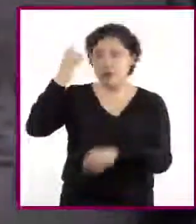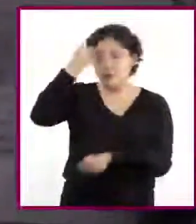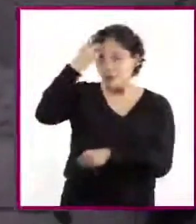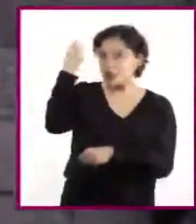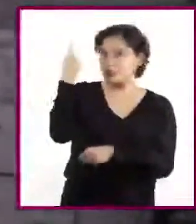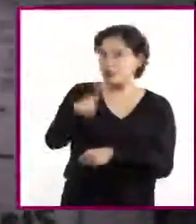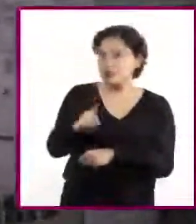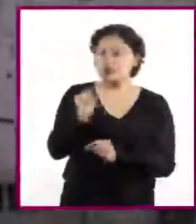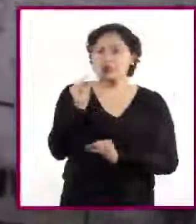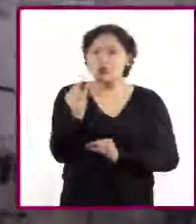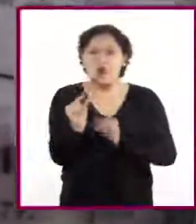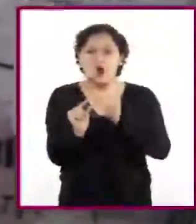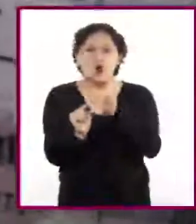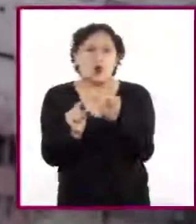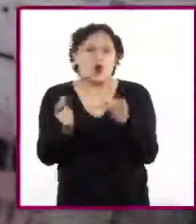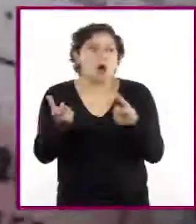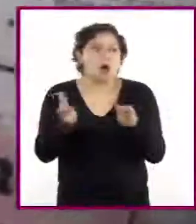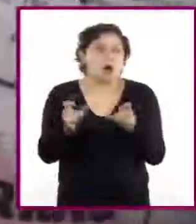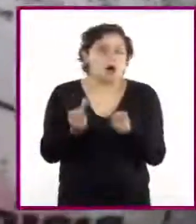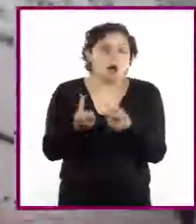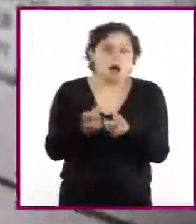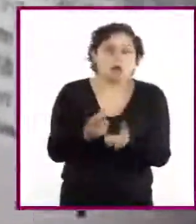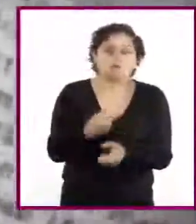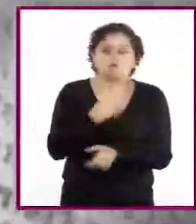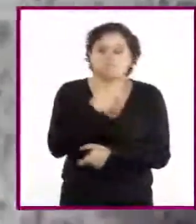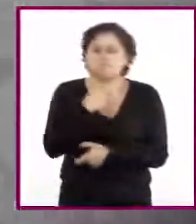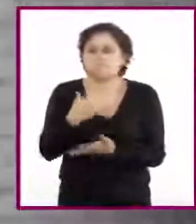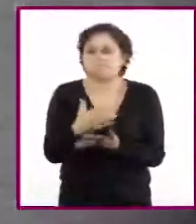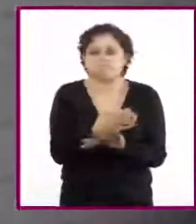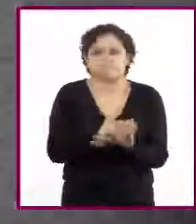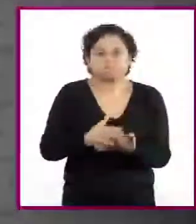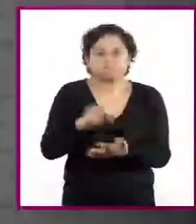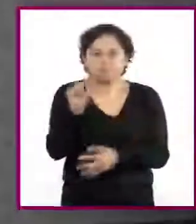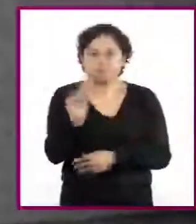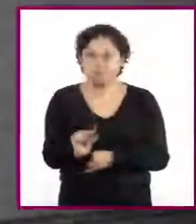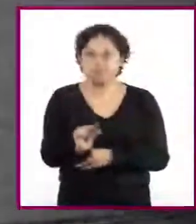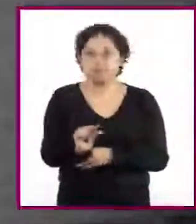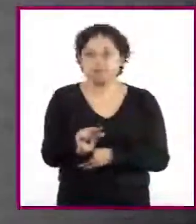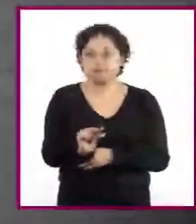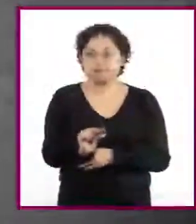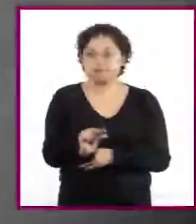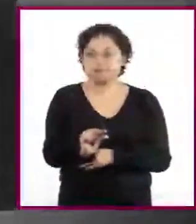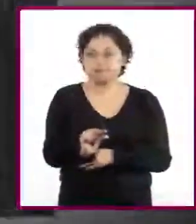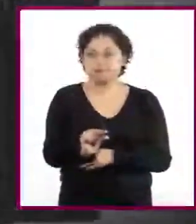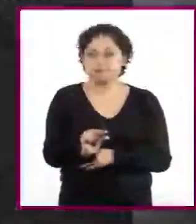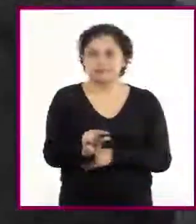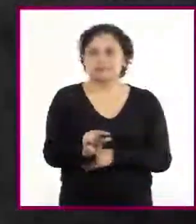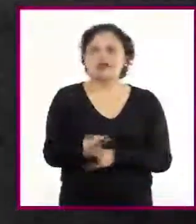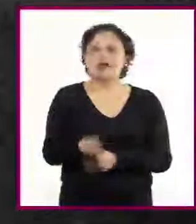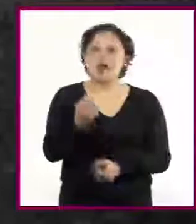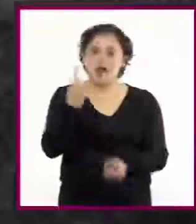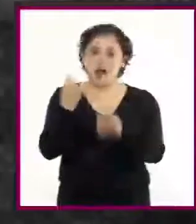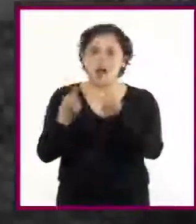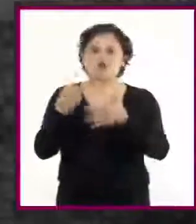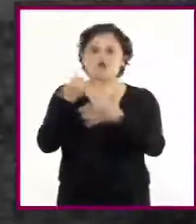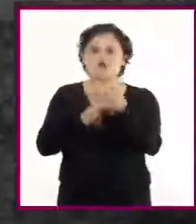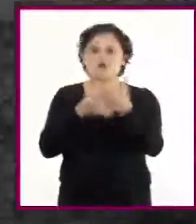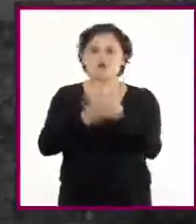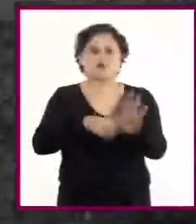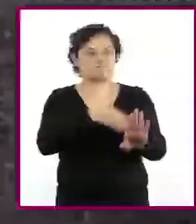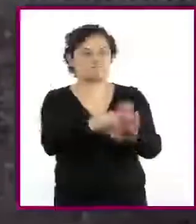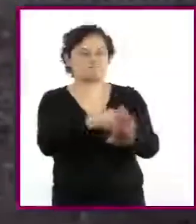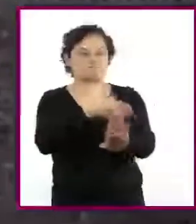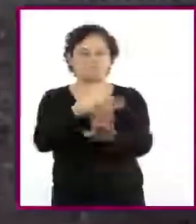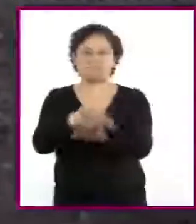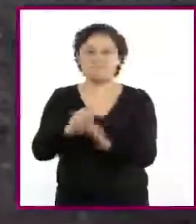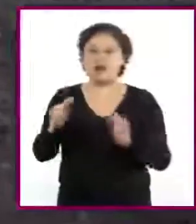comenzaron a resentir las consecuencias económicas del boicot. Hubo ataques contra quienes encabezaban la protesta. La